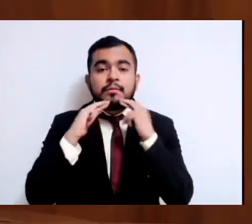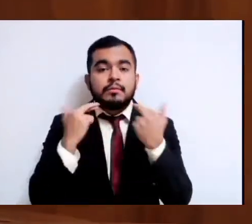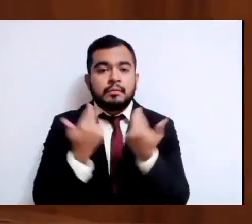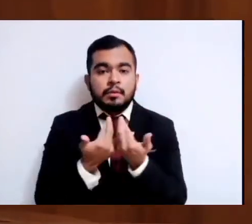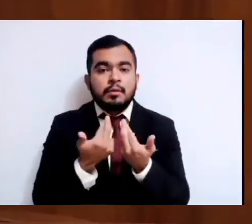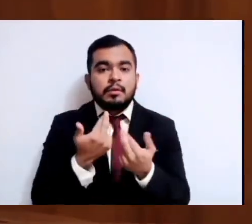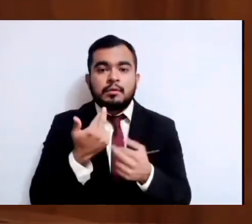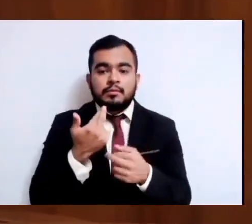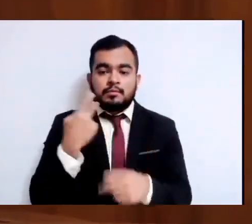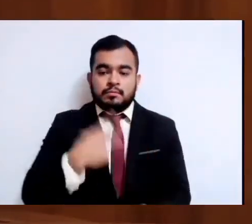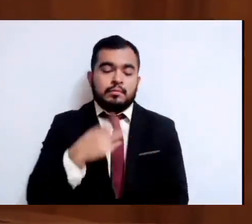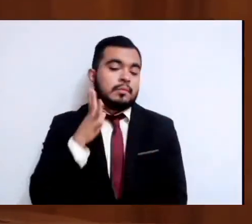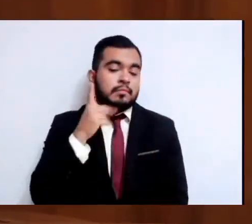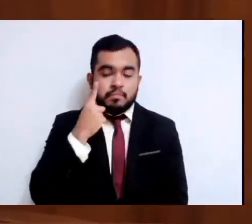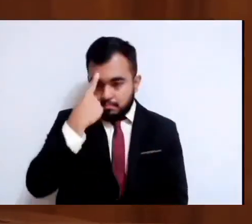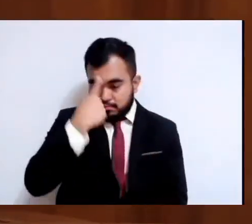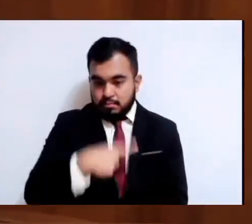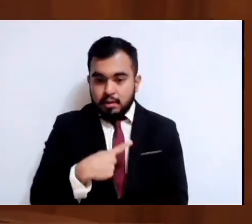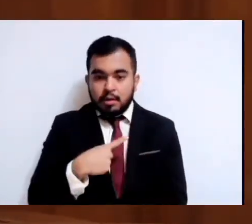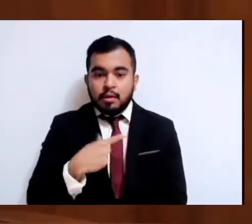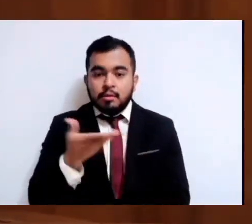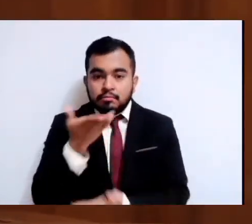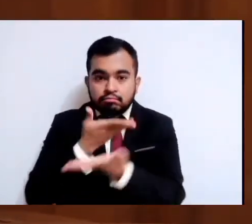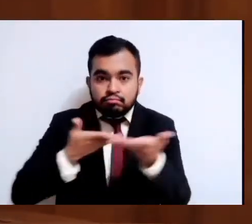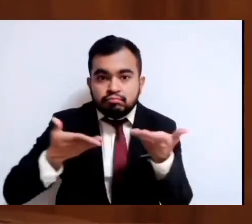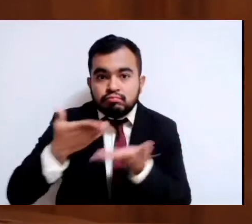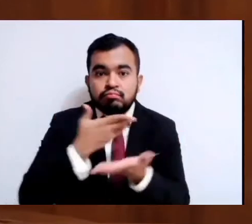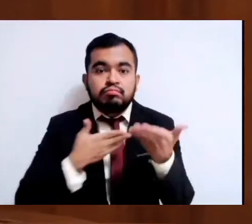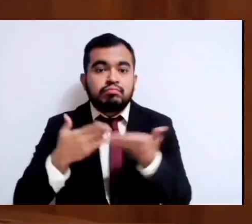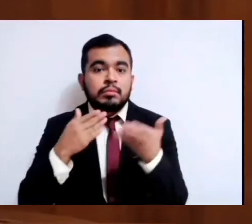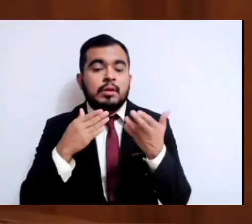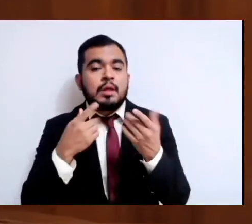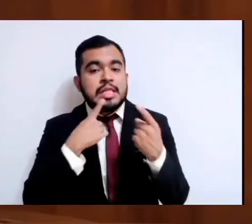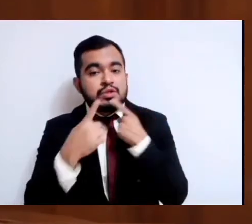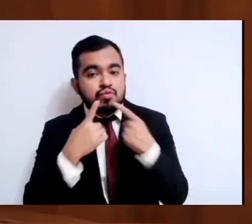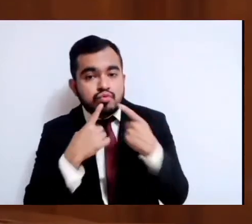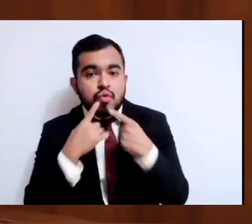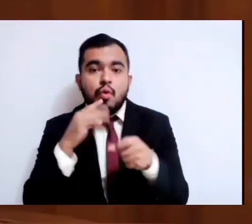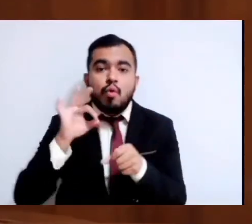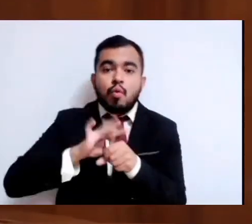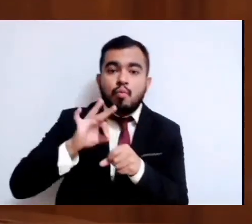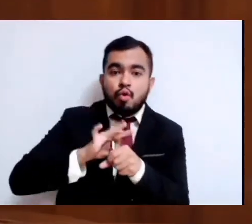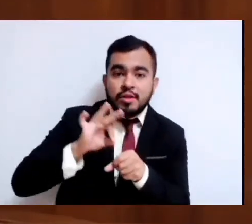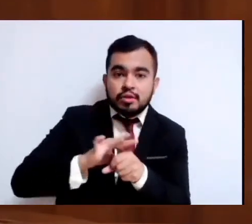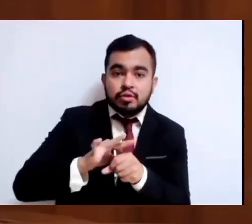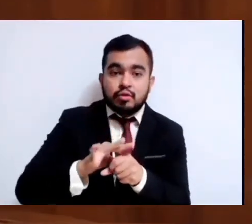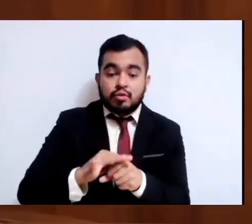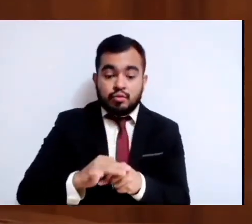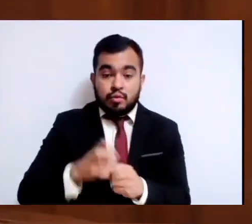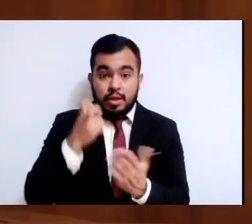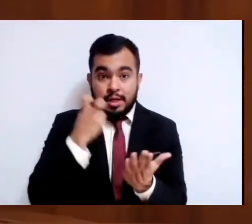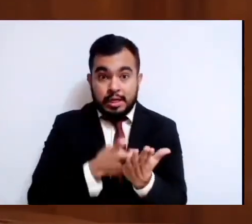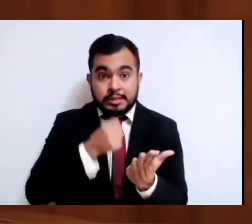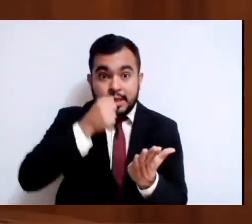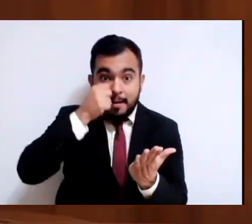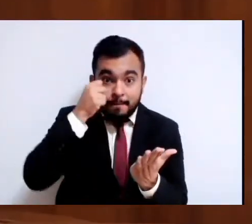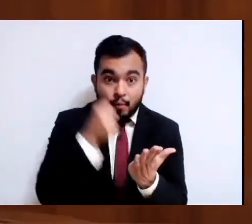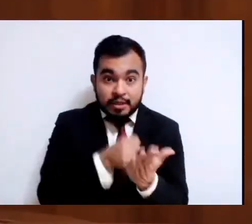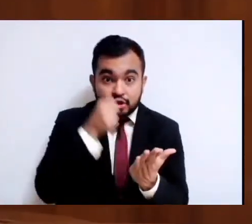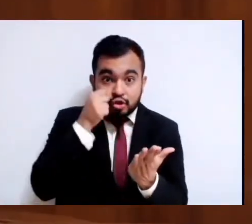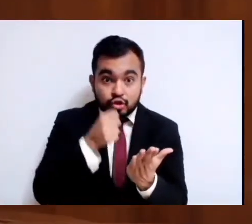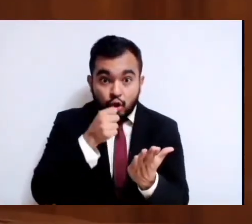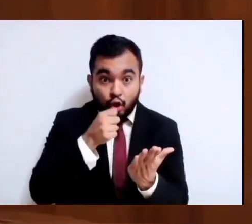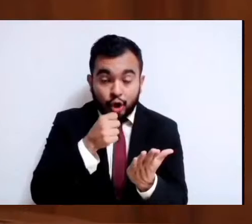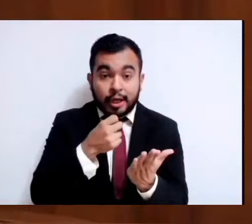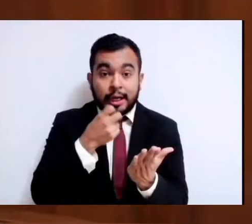la legislatura para su discusión y votación en la sesión inmediata posterior a la aprobación